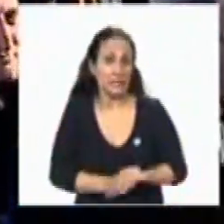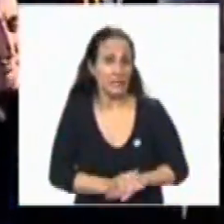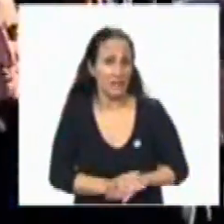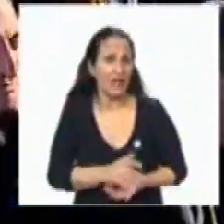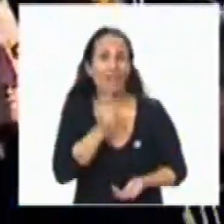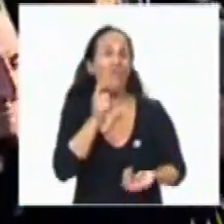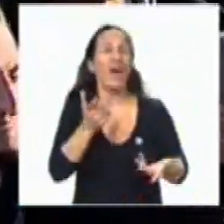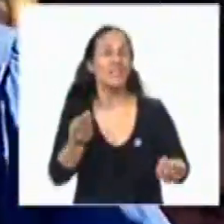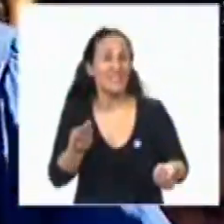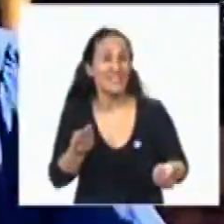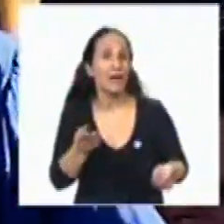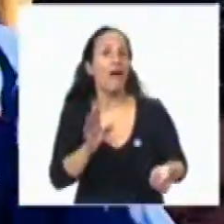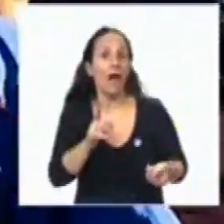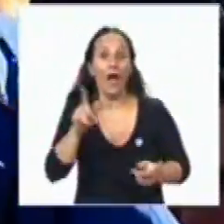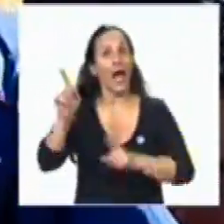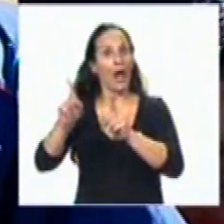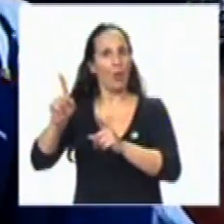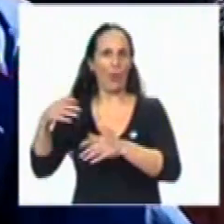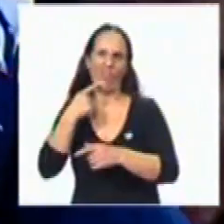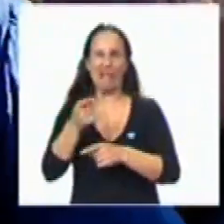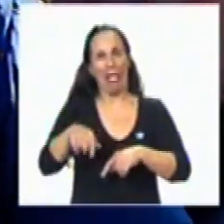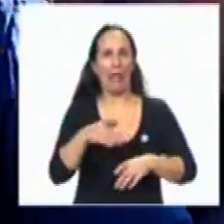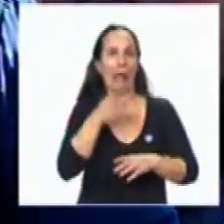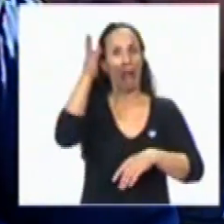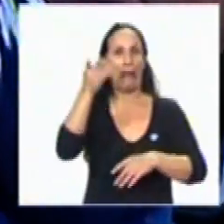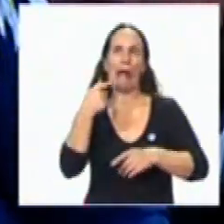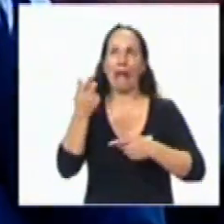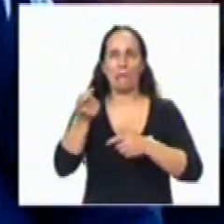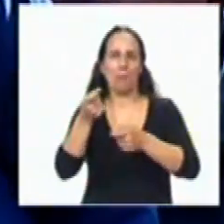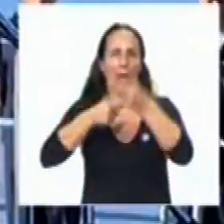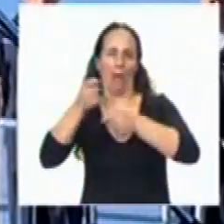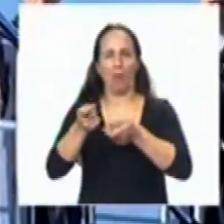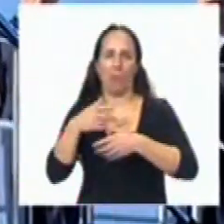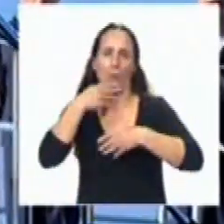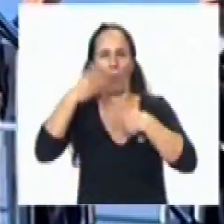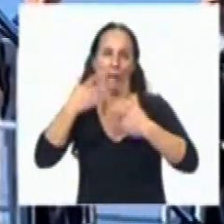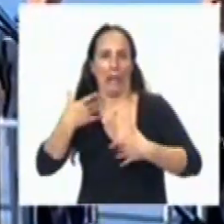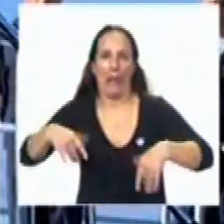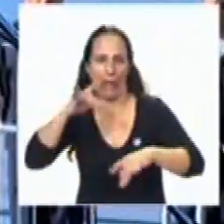Sería fácil, como proponen algunos, acordar cualquier cosa. Pero